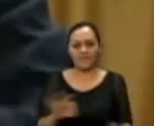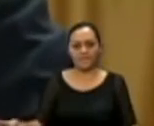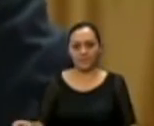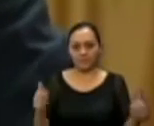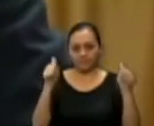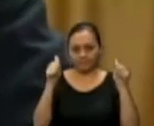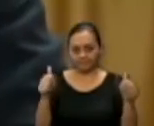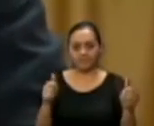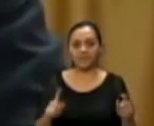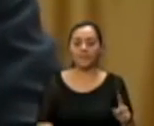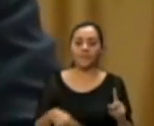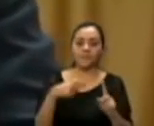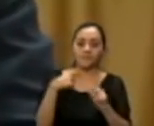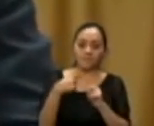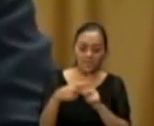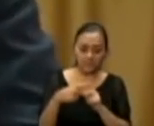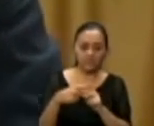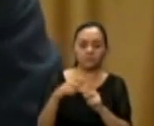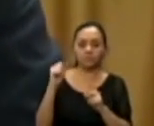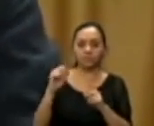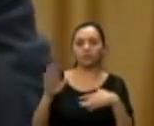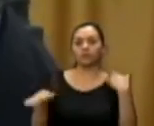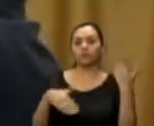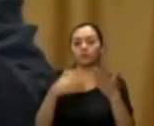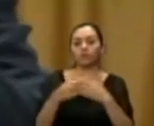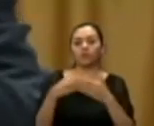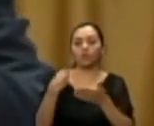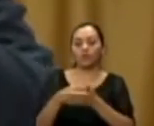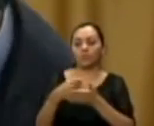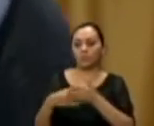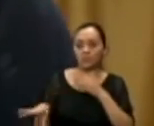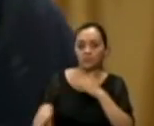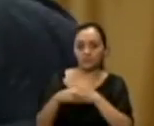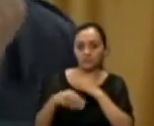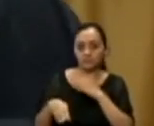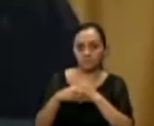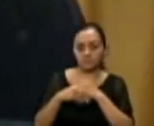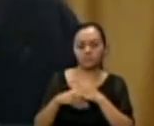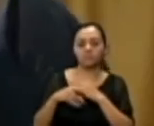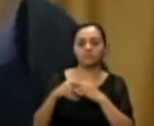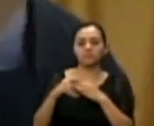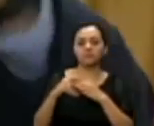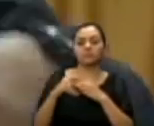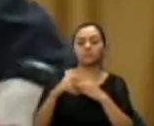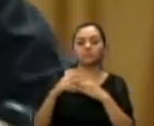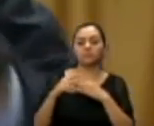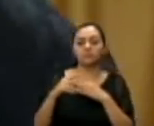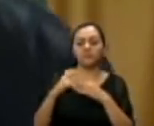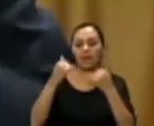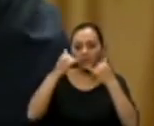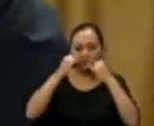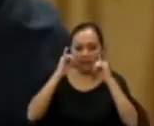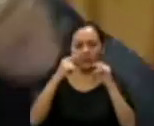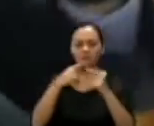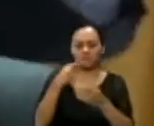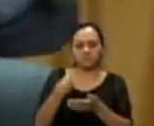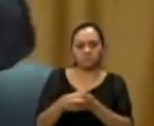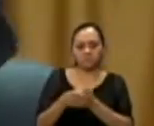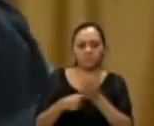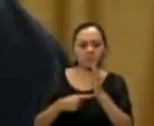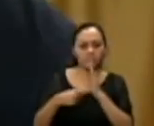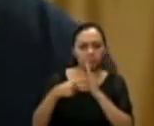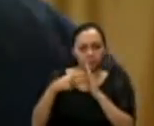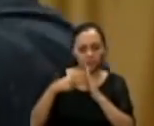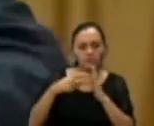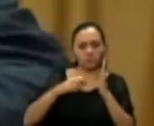arete o que permite la trazabilidad del ganado a lo que se oponía la ecuarunari carlos pérez que le fue a decir que era para cobrar impuestos que hasta